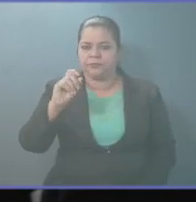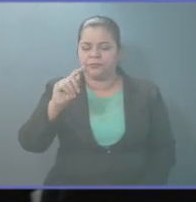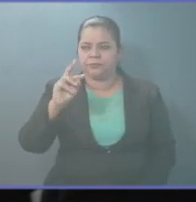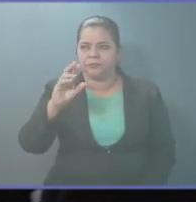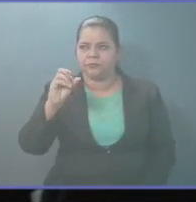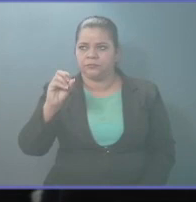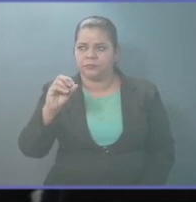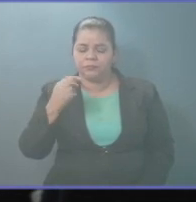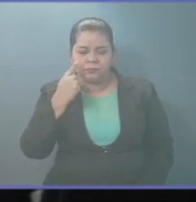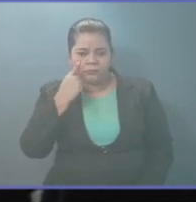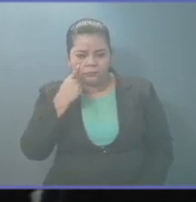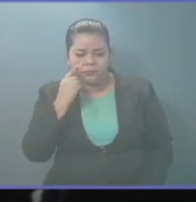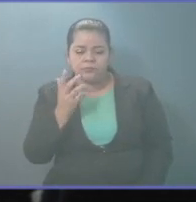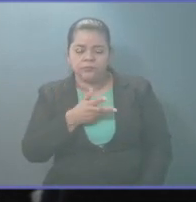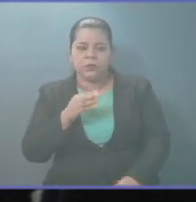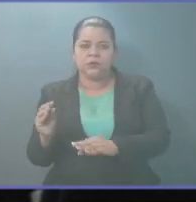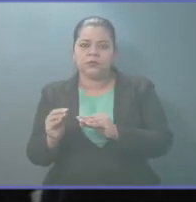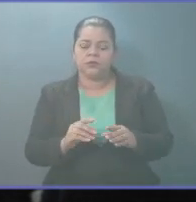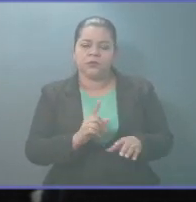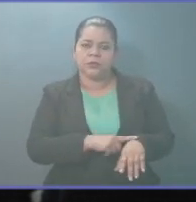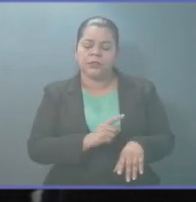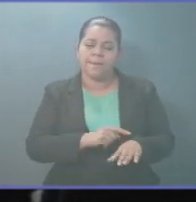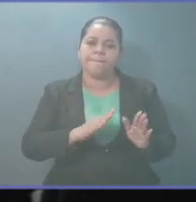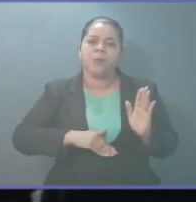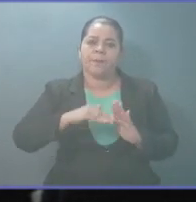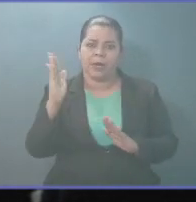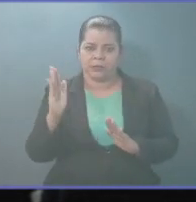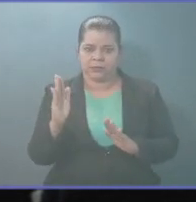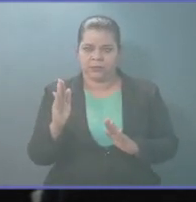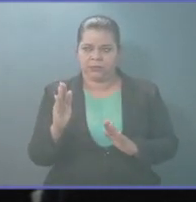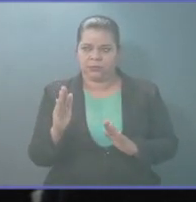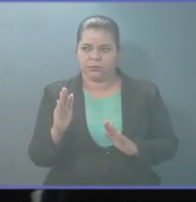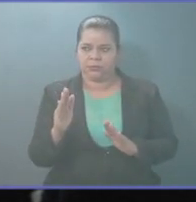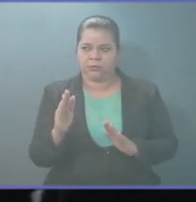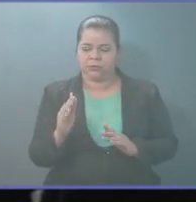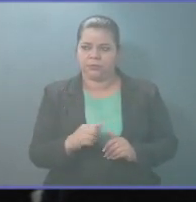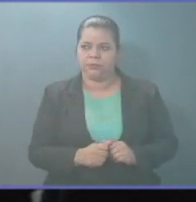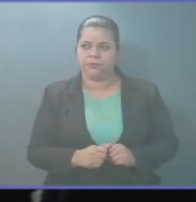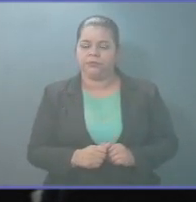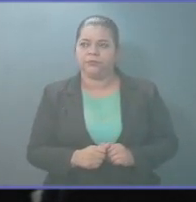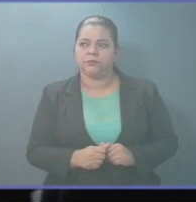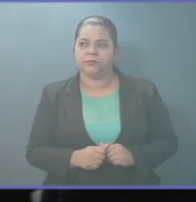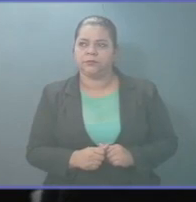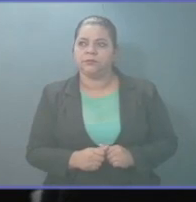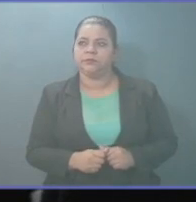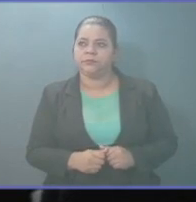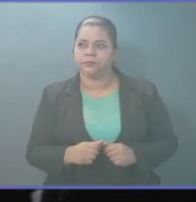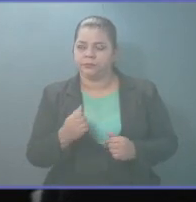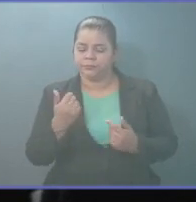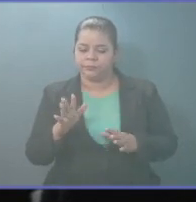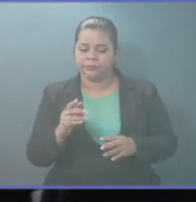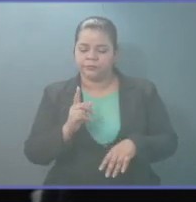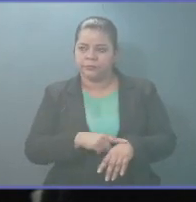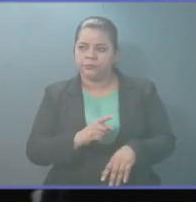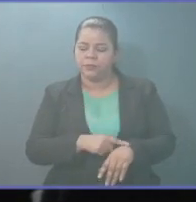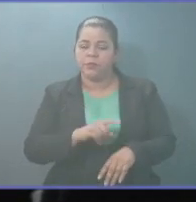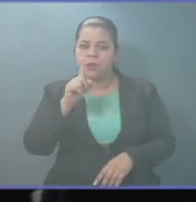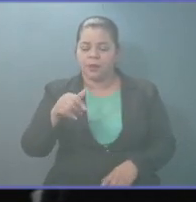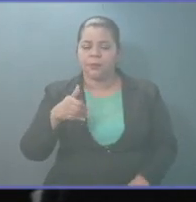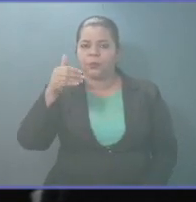en este año, porque si entra en vigencia inmediatamente 8 días después, significa que a partir de ese momento comienza a contar el